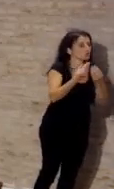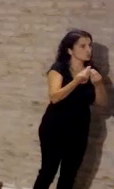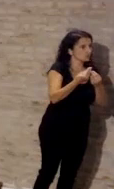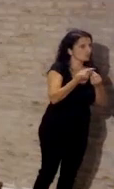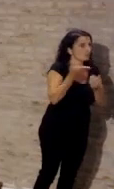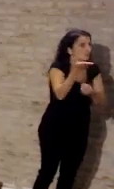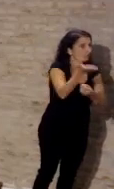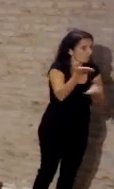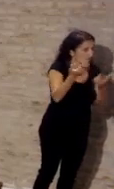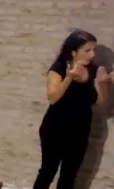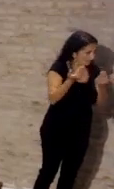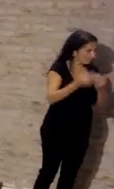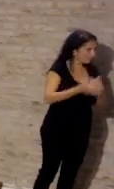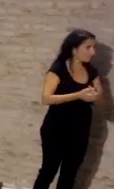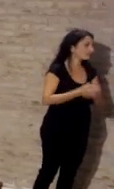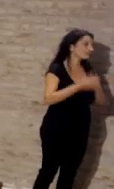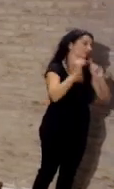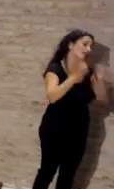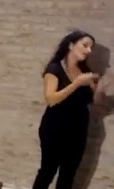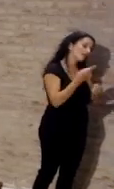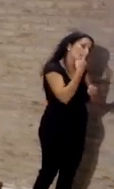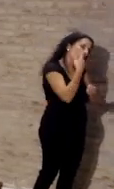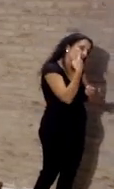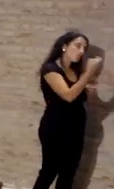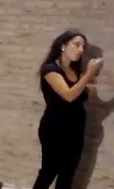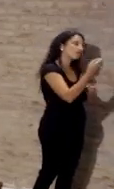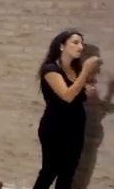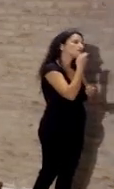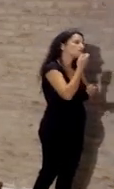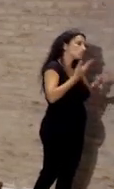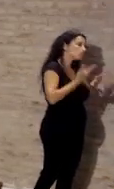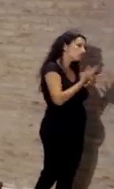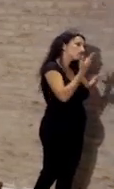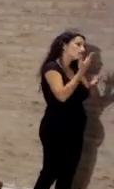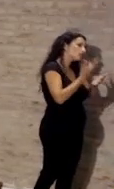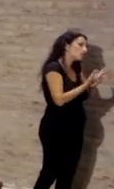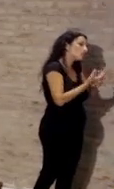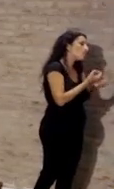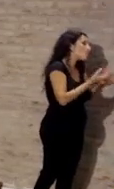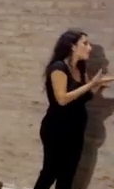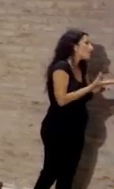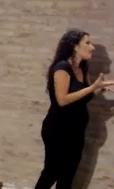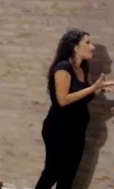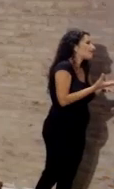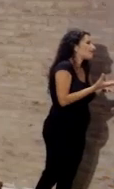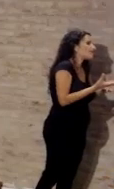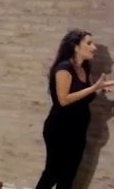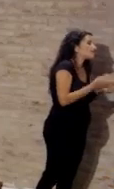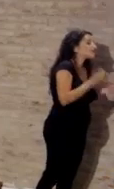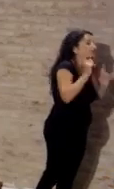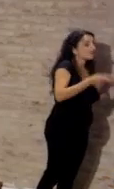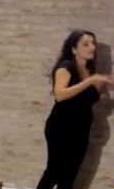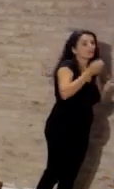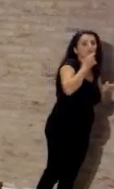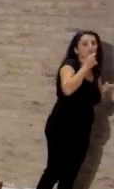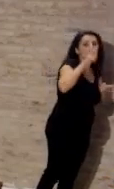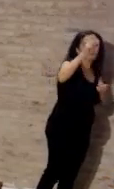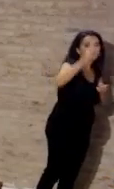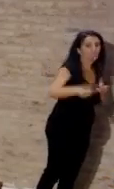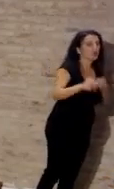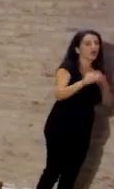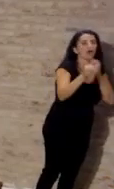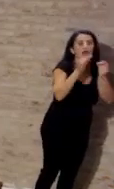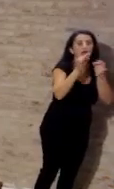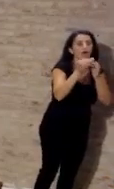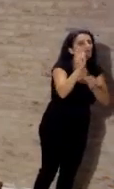poder darnos cuenta si nos están pasando cosas que no queremos y saber con quién podemos hablar a quién se las podemos